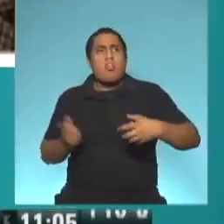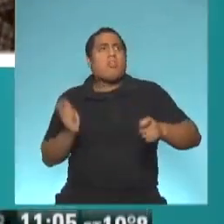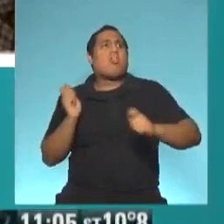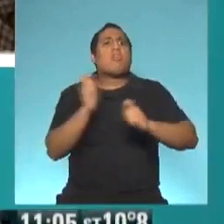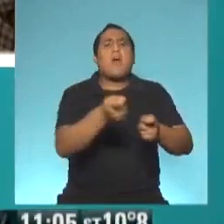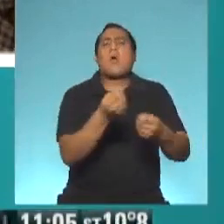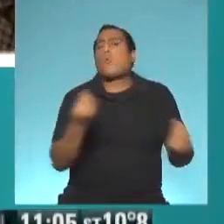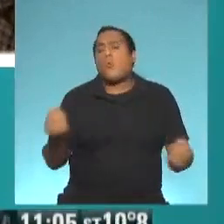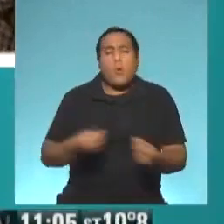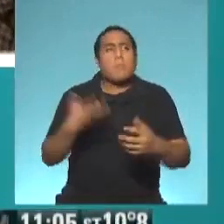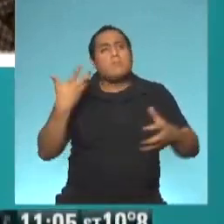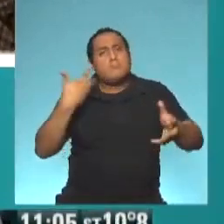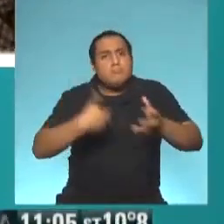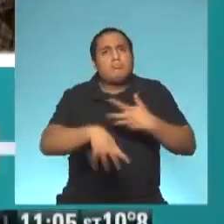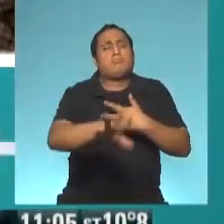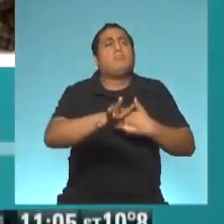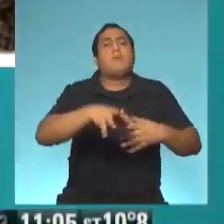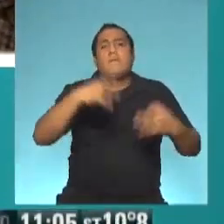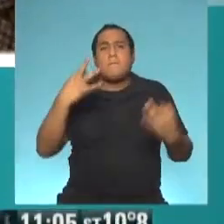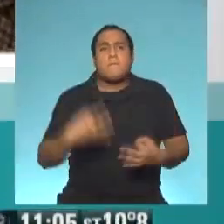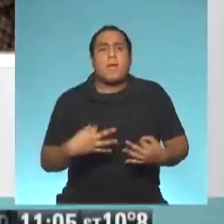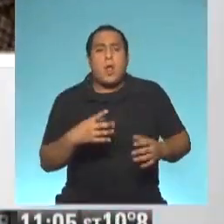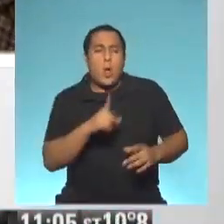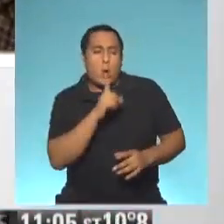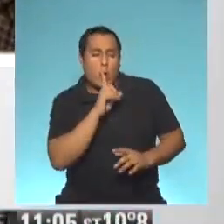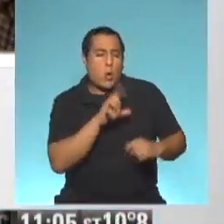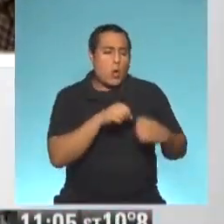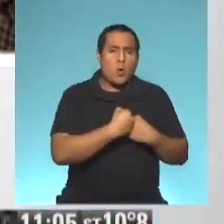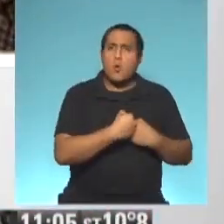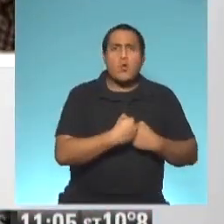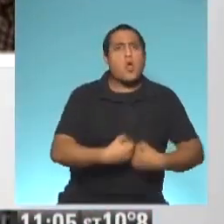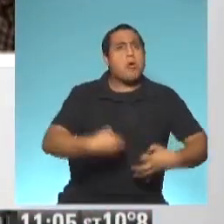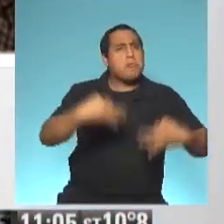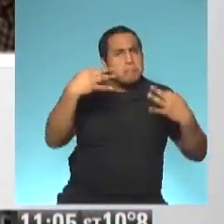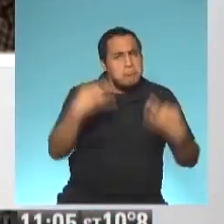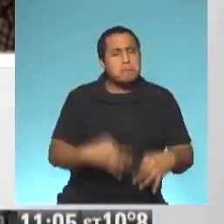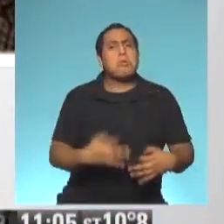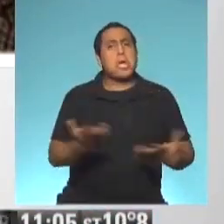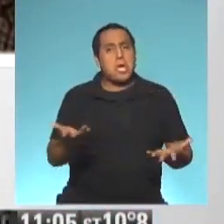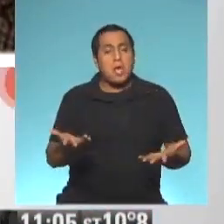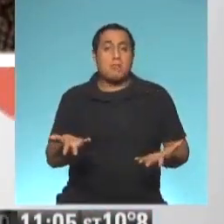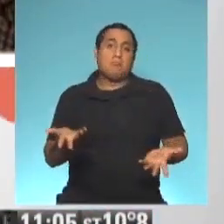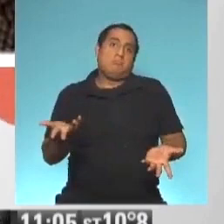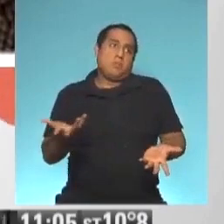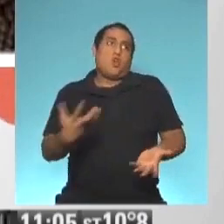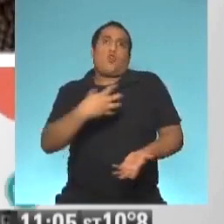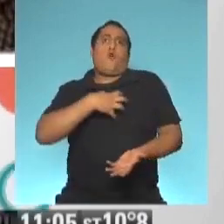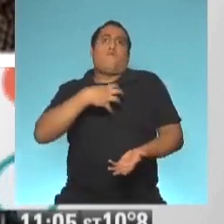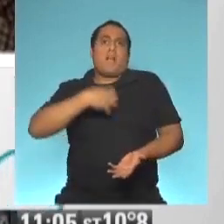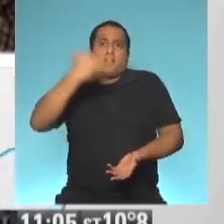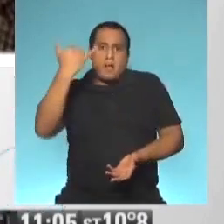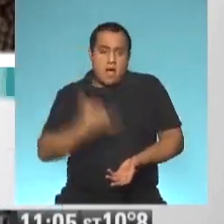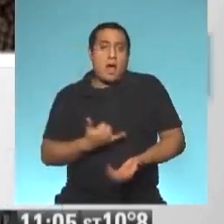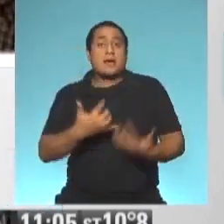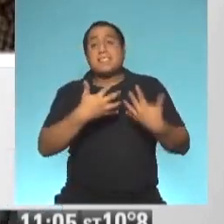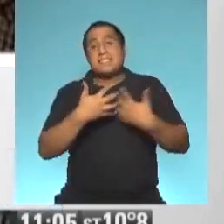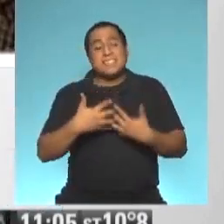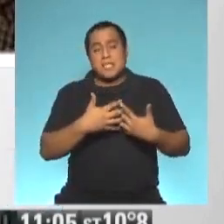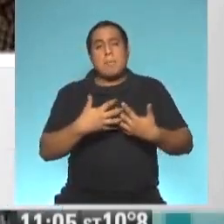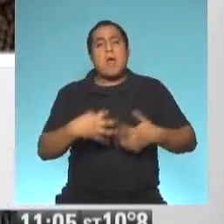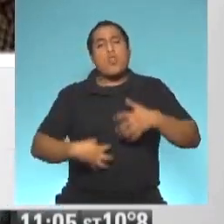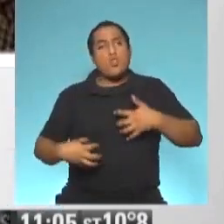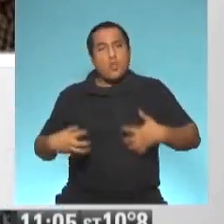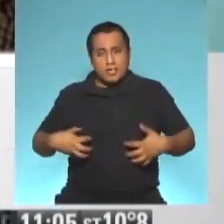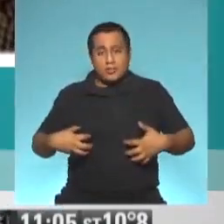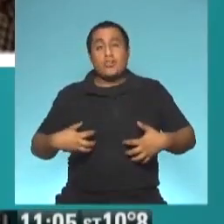con absoluta transparencia, y todo esto contribuye a generar la confianza que el sistema de donación y